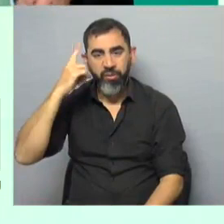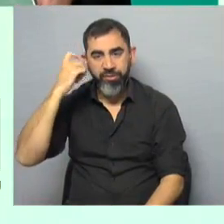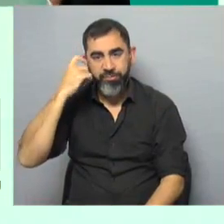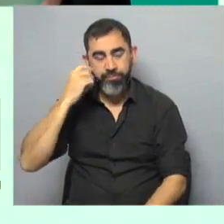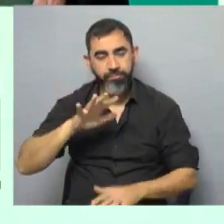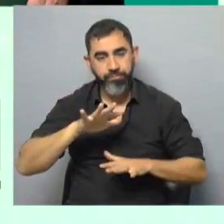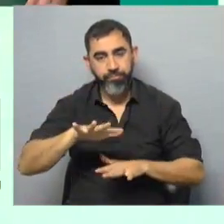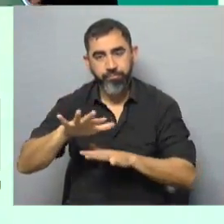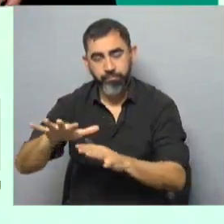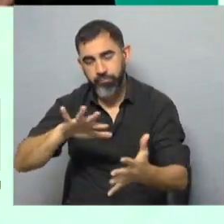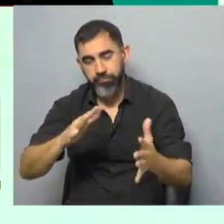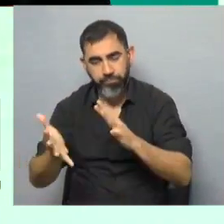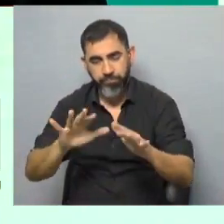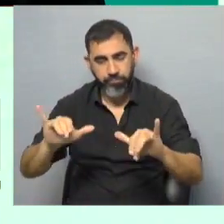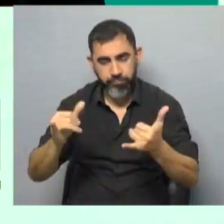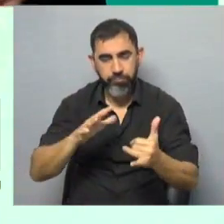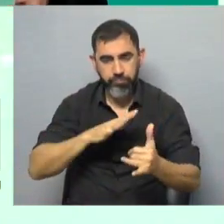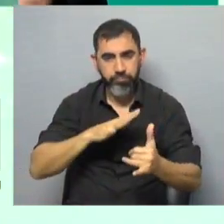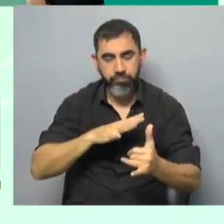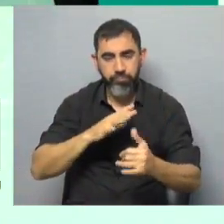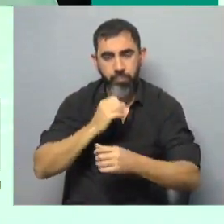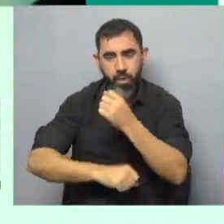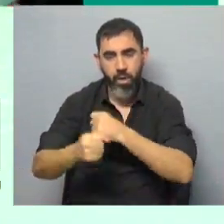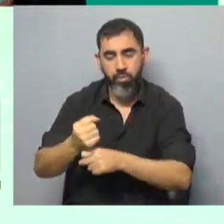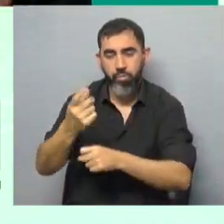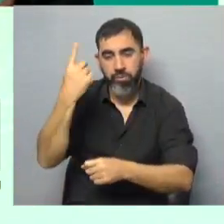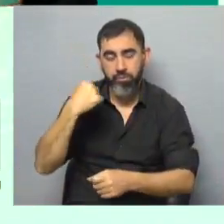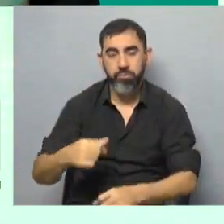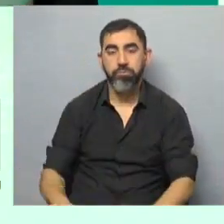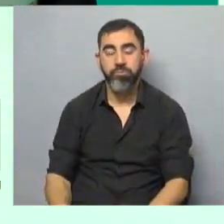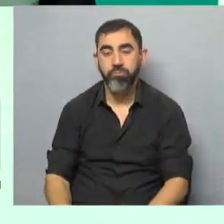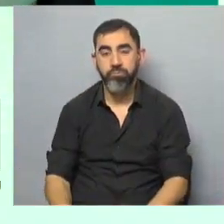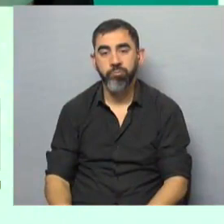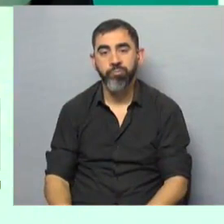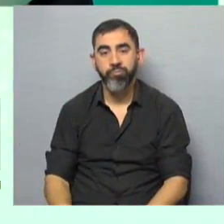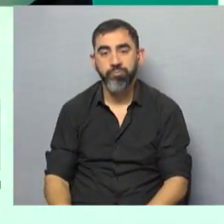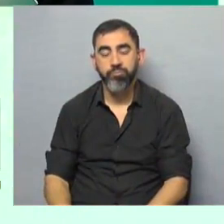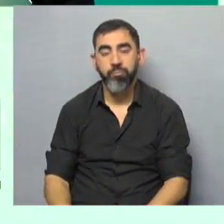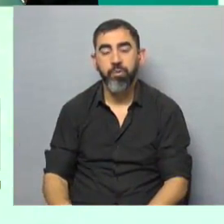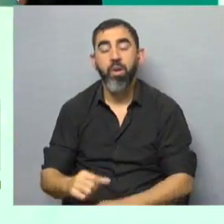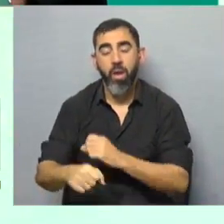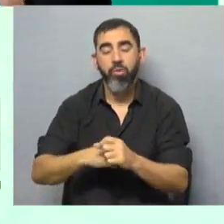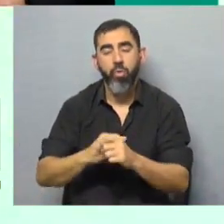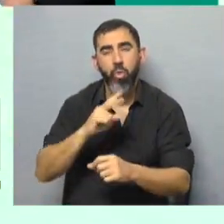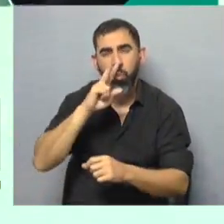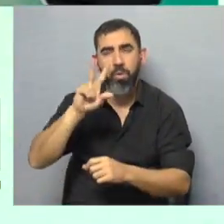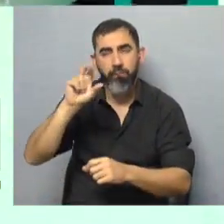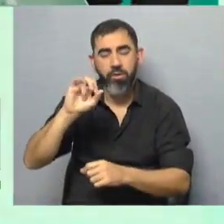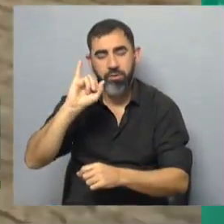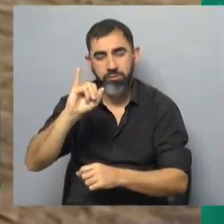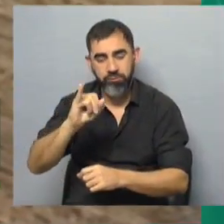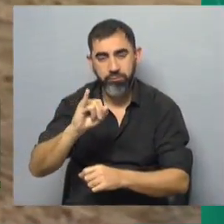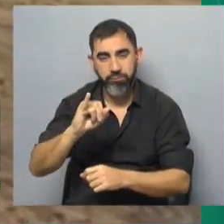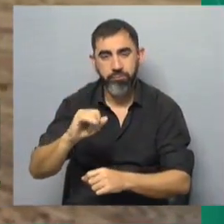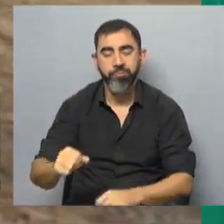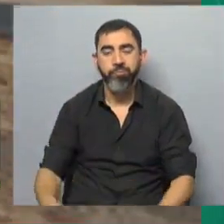manifestaciones similares, ¿verdad? Ya hicieron una similar el año pasado. Sí, nosotros lo hicimos en el 2020. Uh-huh. Bueno,